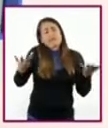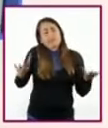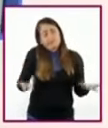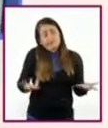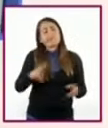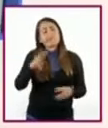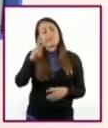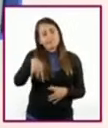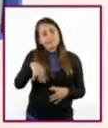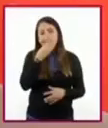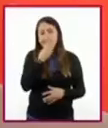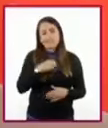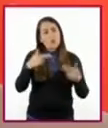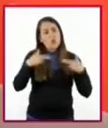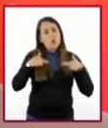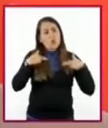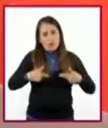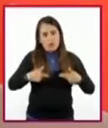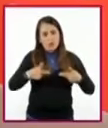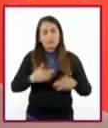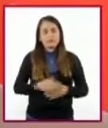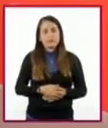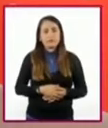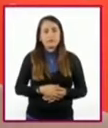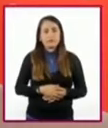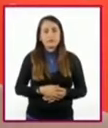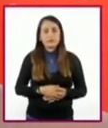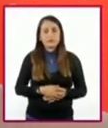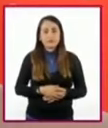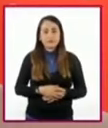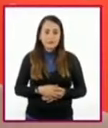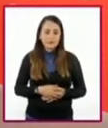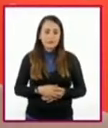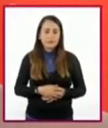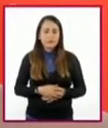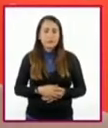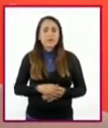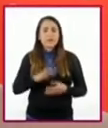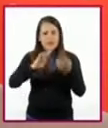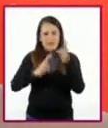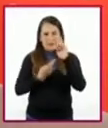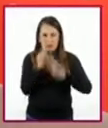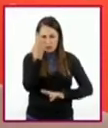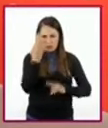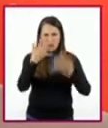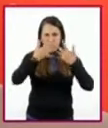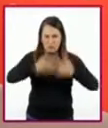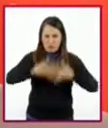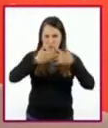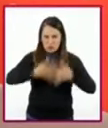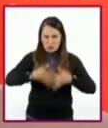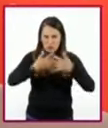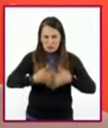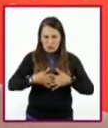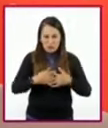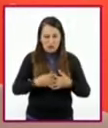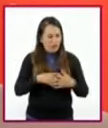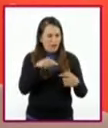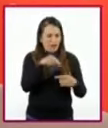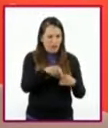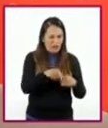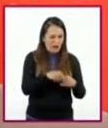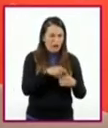el ser humano. Y es que desde la revolución industrial hemos acelerado la explotación